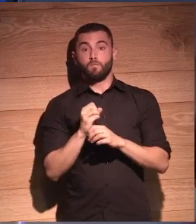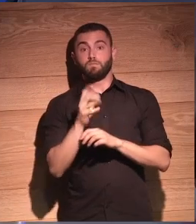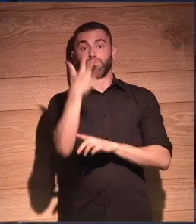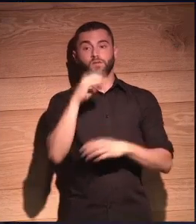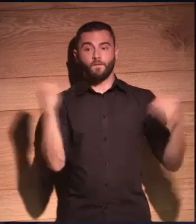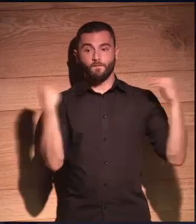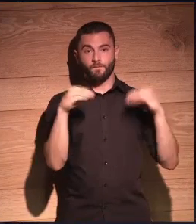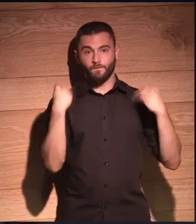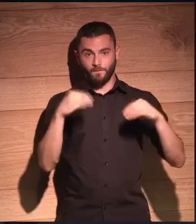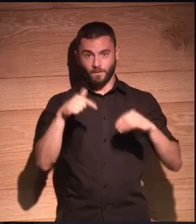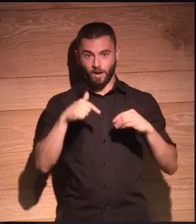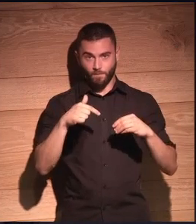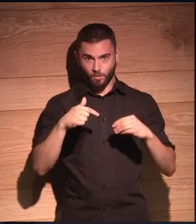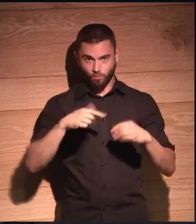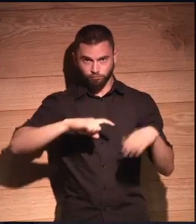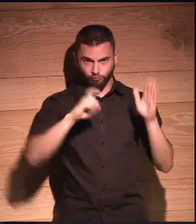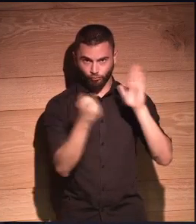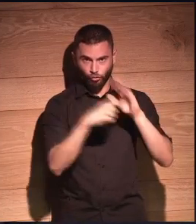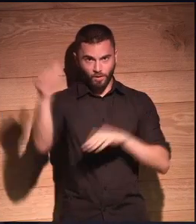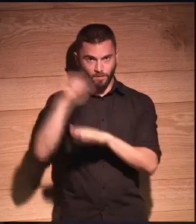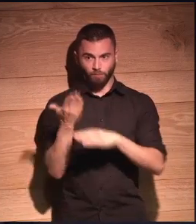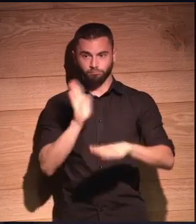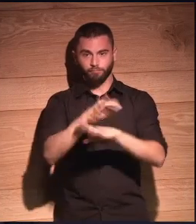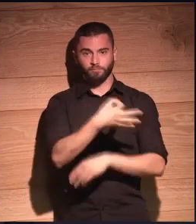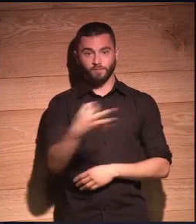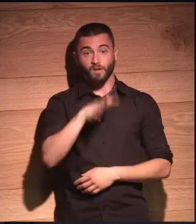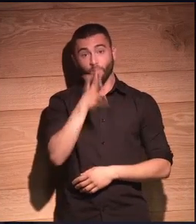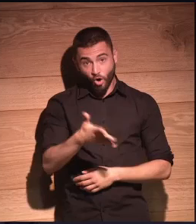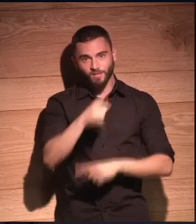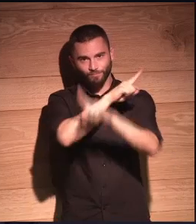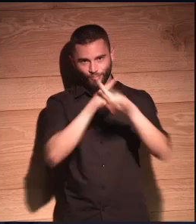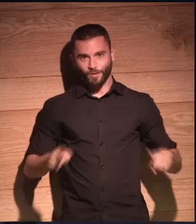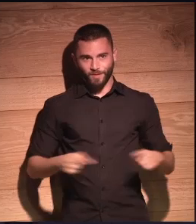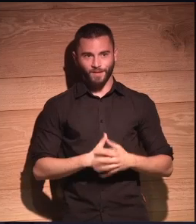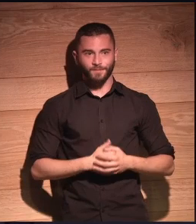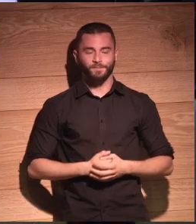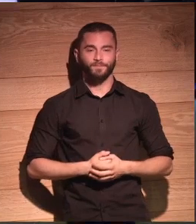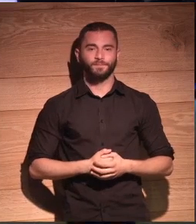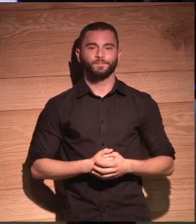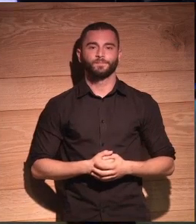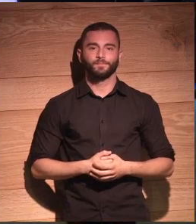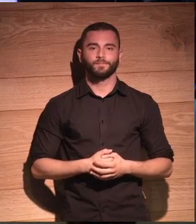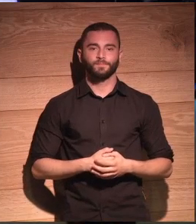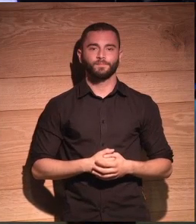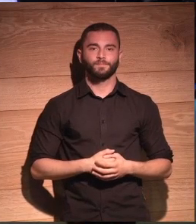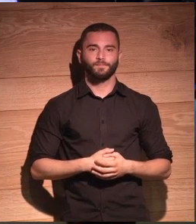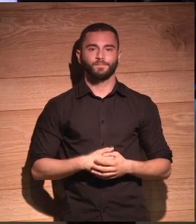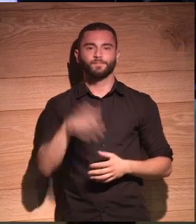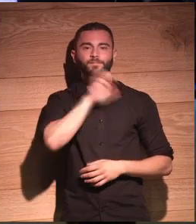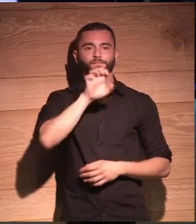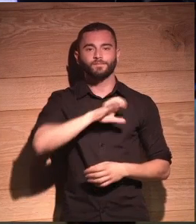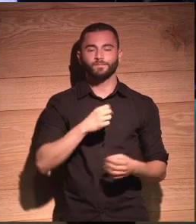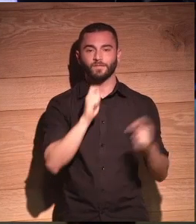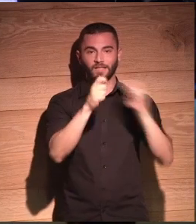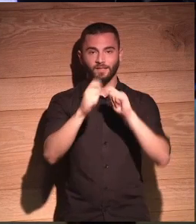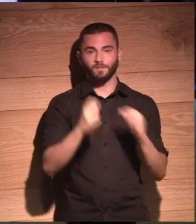eso lo plasmó muy bien en la película. Por eso la prohibieron también. Sí, además, bueno, Eva nos contó una anécdota en la entrevista